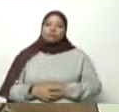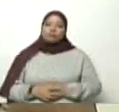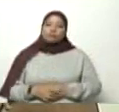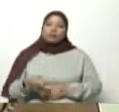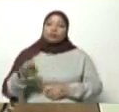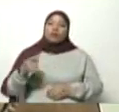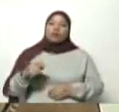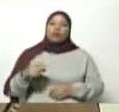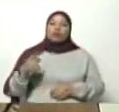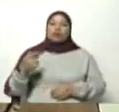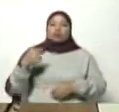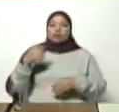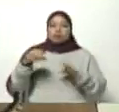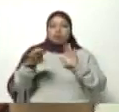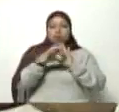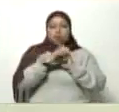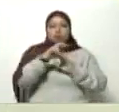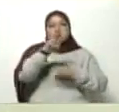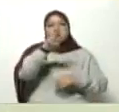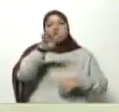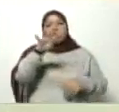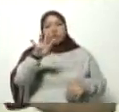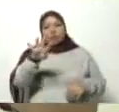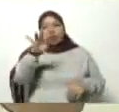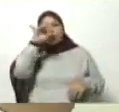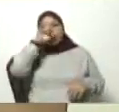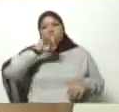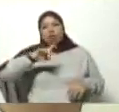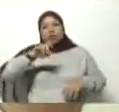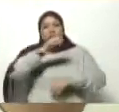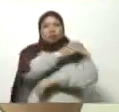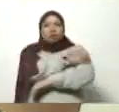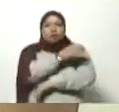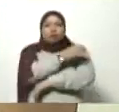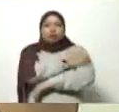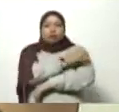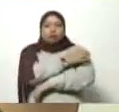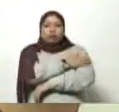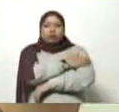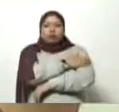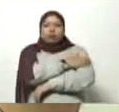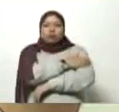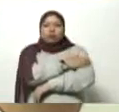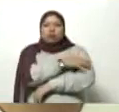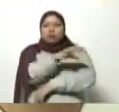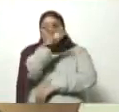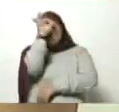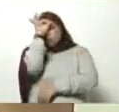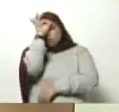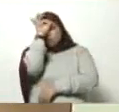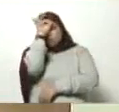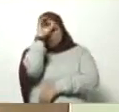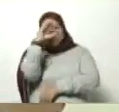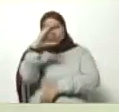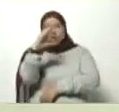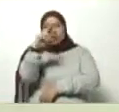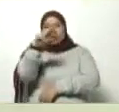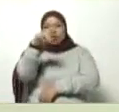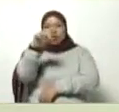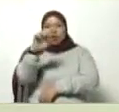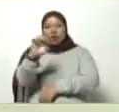año, según la Constitución, el 24, pero como la derecha tiene tiempo pidiendo adelanto de elecciones, uno no sabe, ¿verdad? Si el CNE llega